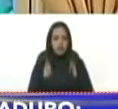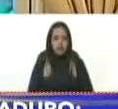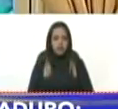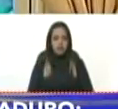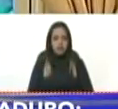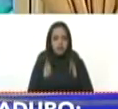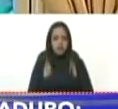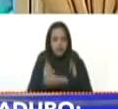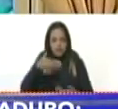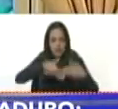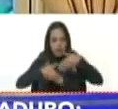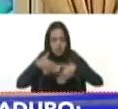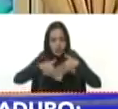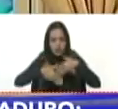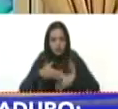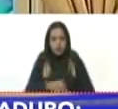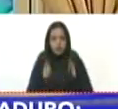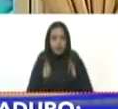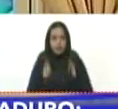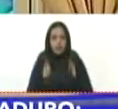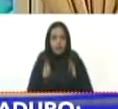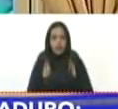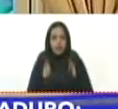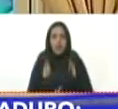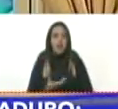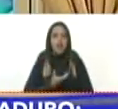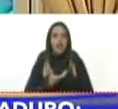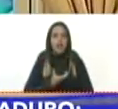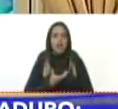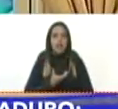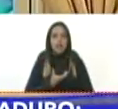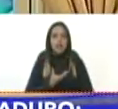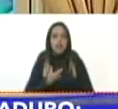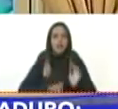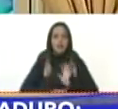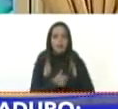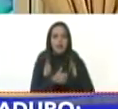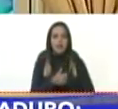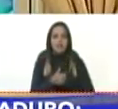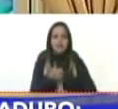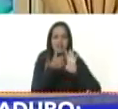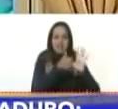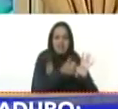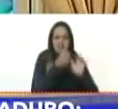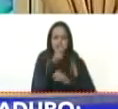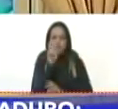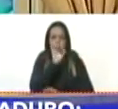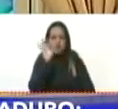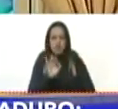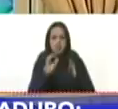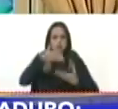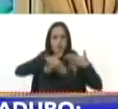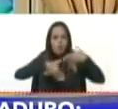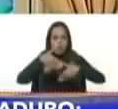En la elección de alcalde, ahí sacamos más, como 62% de votos.